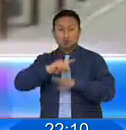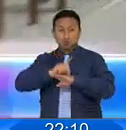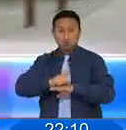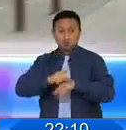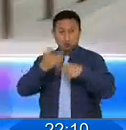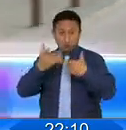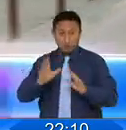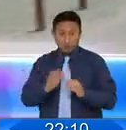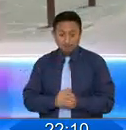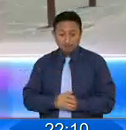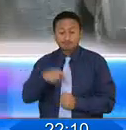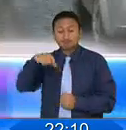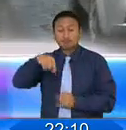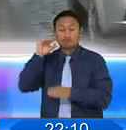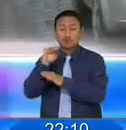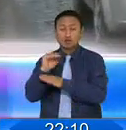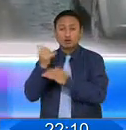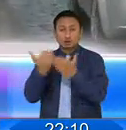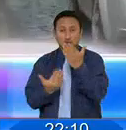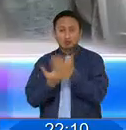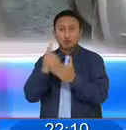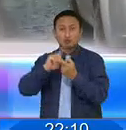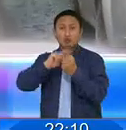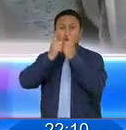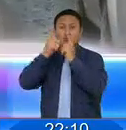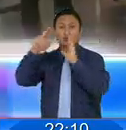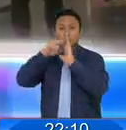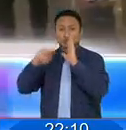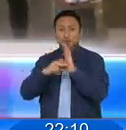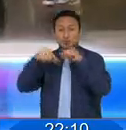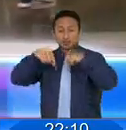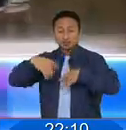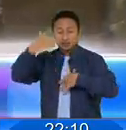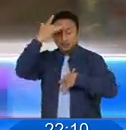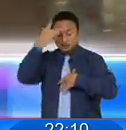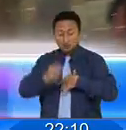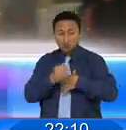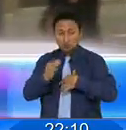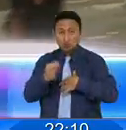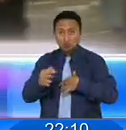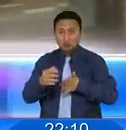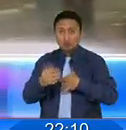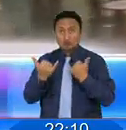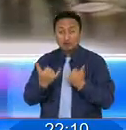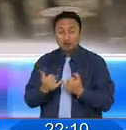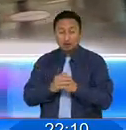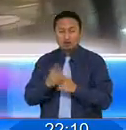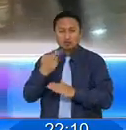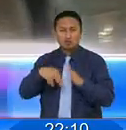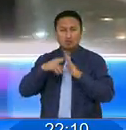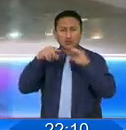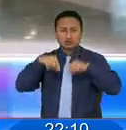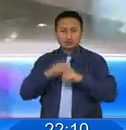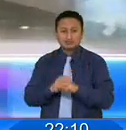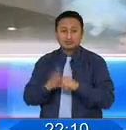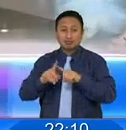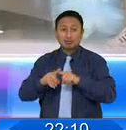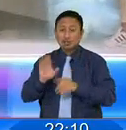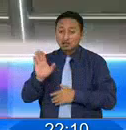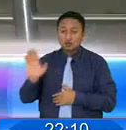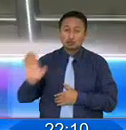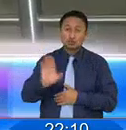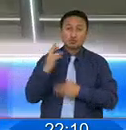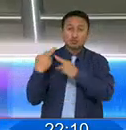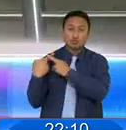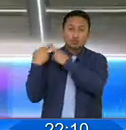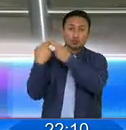23:59, en el país ahora las medidas en el marco de la pandemia se tomarán bajo normas ordinarias y dependiendo de las competencias